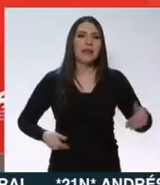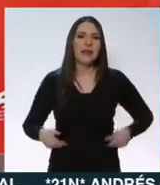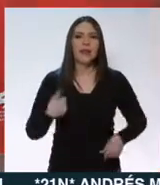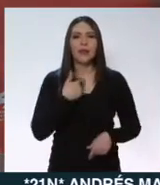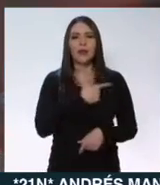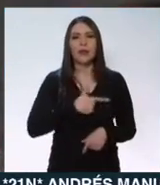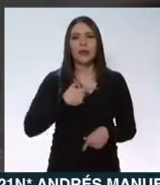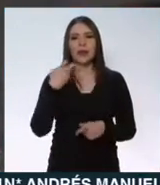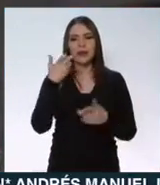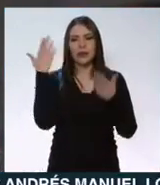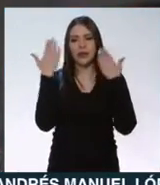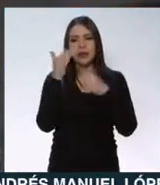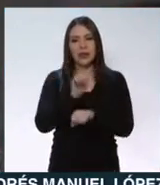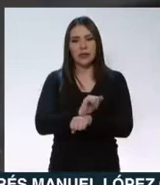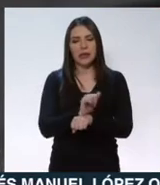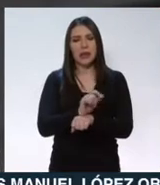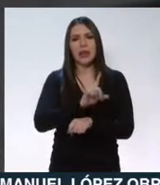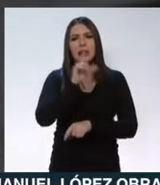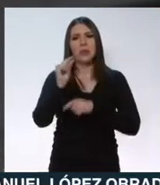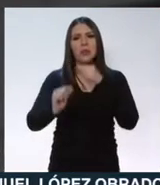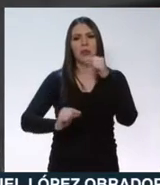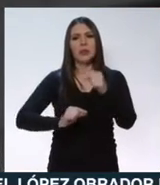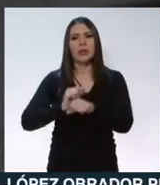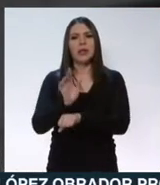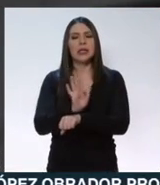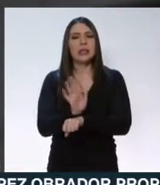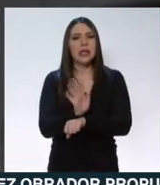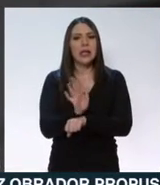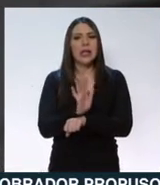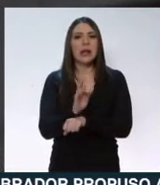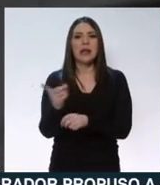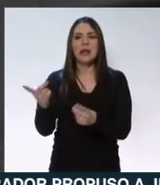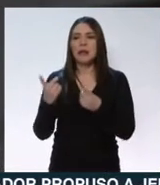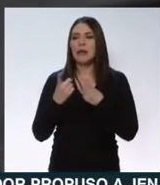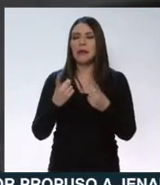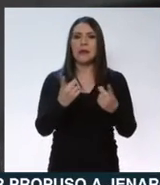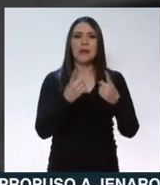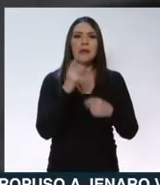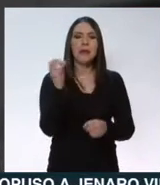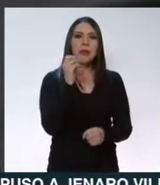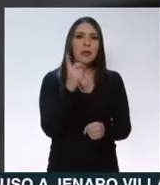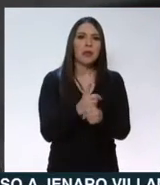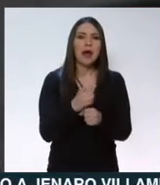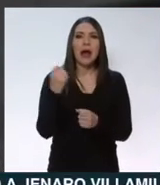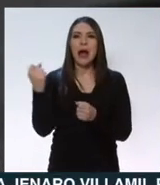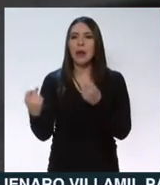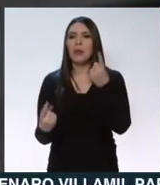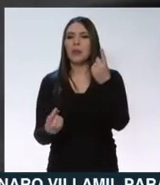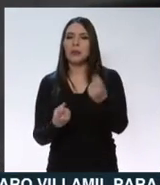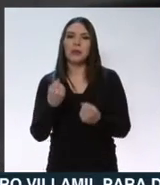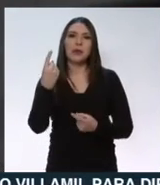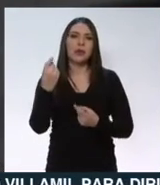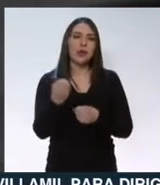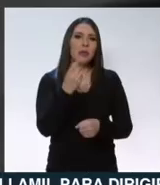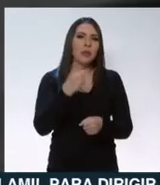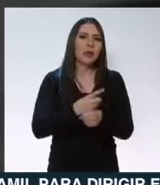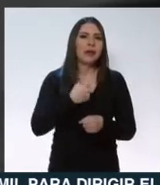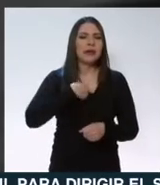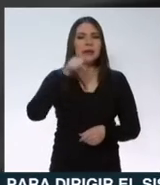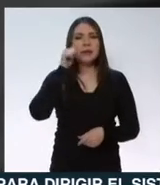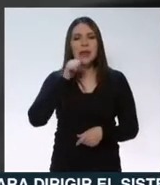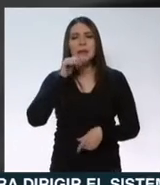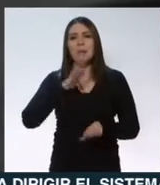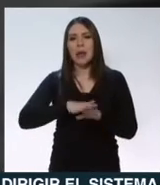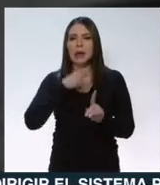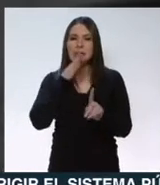actriz. Claro. Y el cine empezaron a llegar oportunidades que me ofrecieron algunas. Sí, estaba casi siempre haciendo